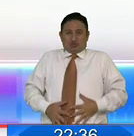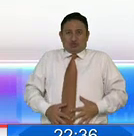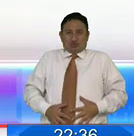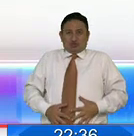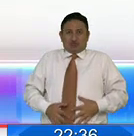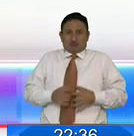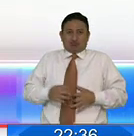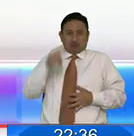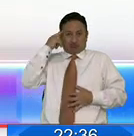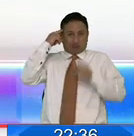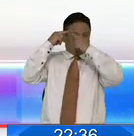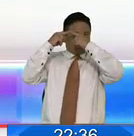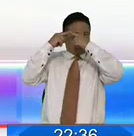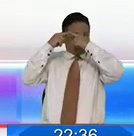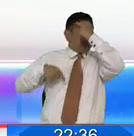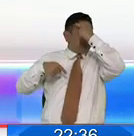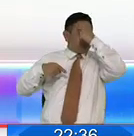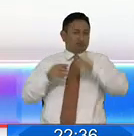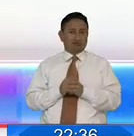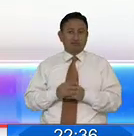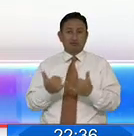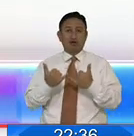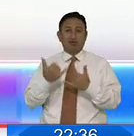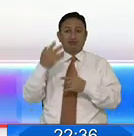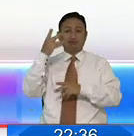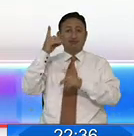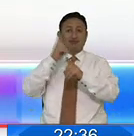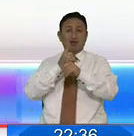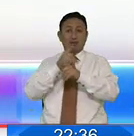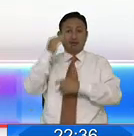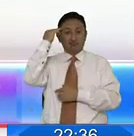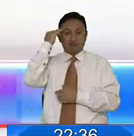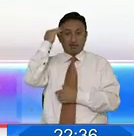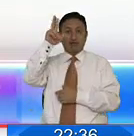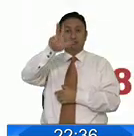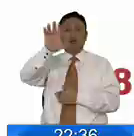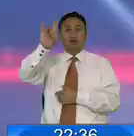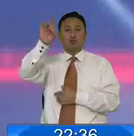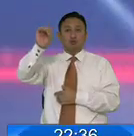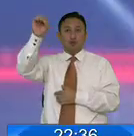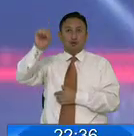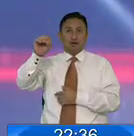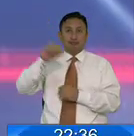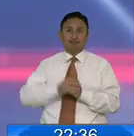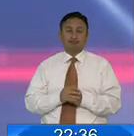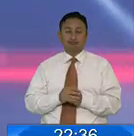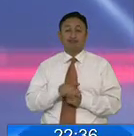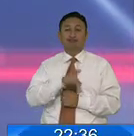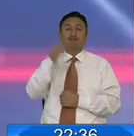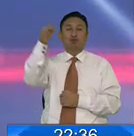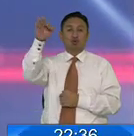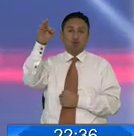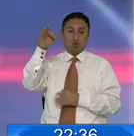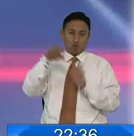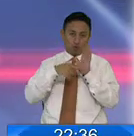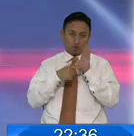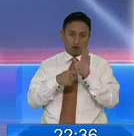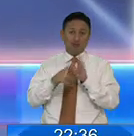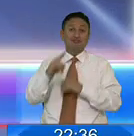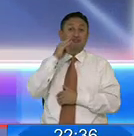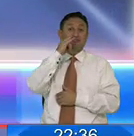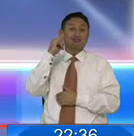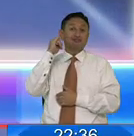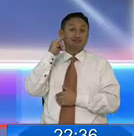cerebral provocándole una discapacidad intelectual del 38% en el documento se informa además que el niño fue